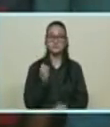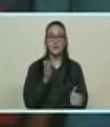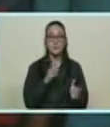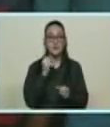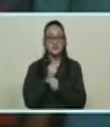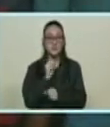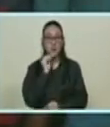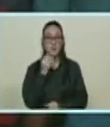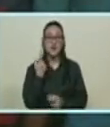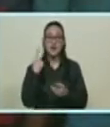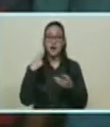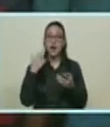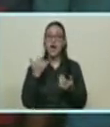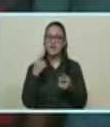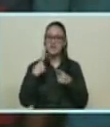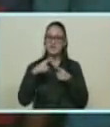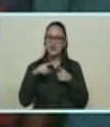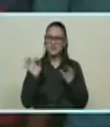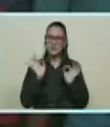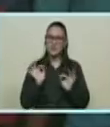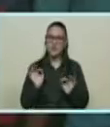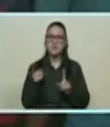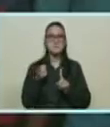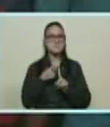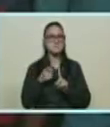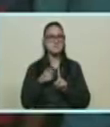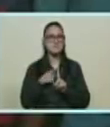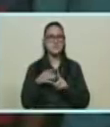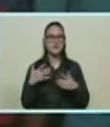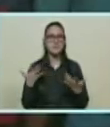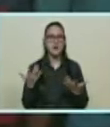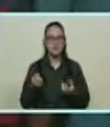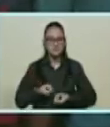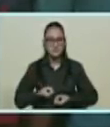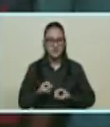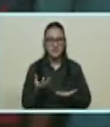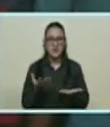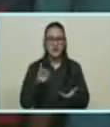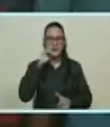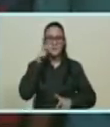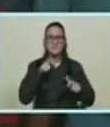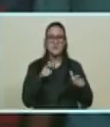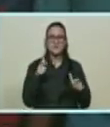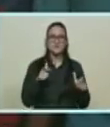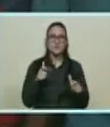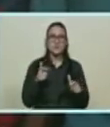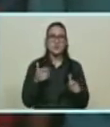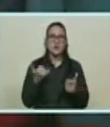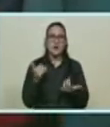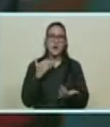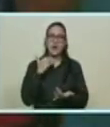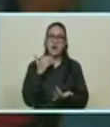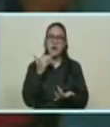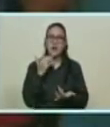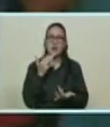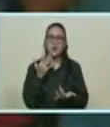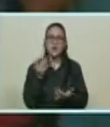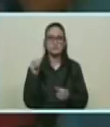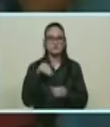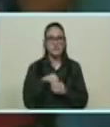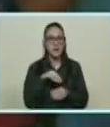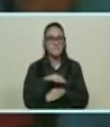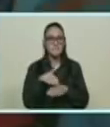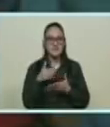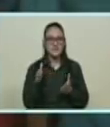Juvenil tiene varias modalidades. El primero de ellos es, bueno, reivindicar a los compañeros que tienen algún trámite dentro del